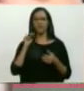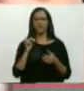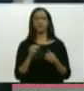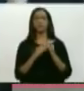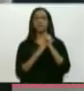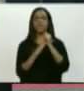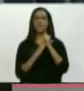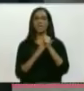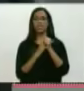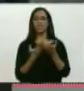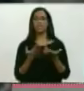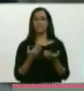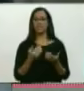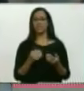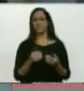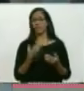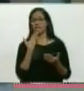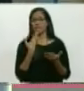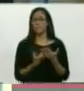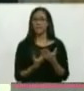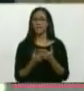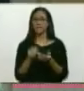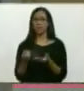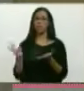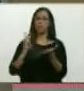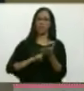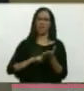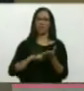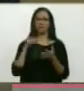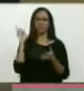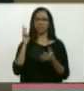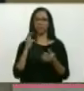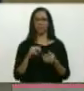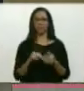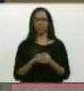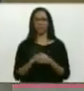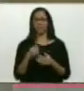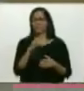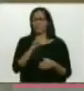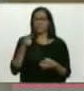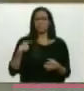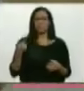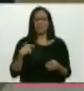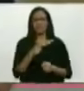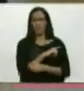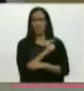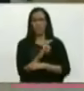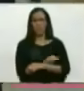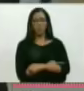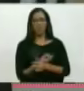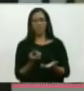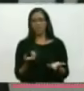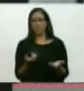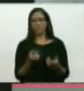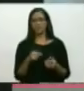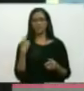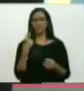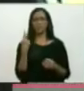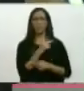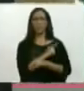extradición Colombia a Juan Guaidó. Sí, ¿y Juan Guaidó, cómo hace Juan Guaidó si no la tiene ni siquiera él detenido? Ejerce un poder simbólico en Venezuela.